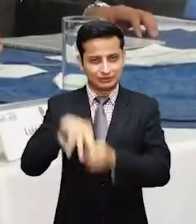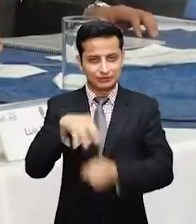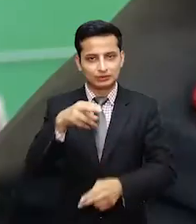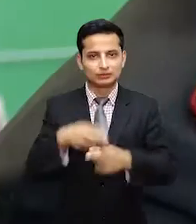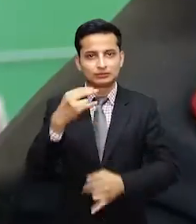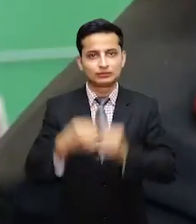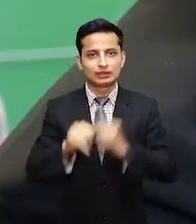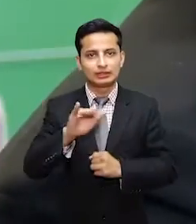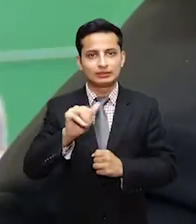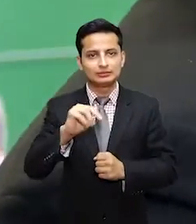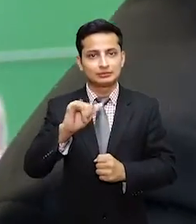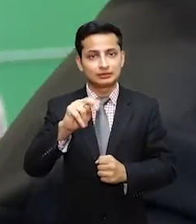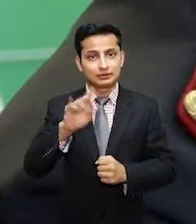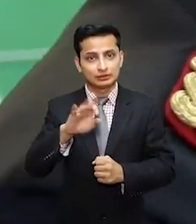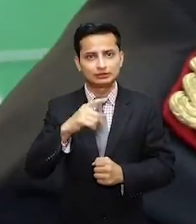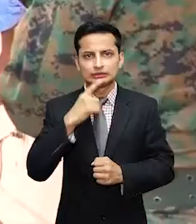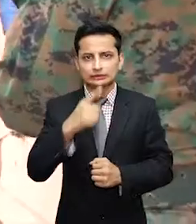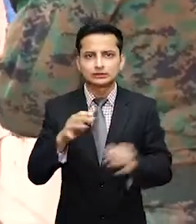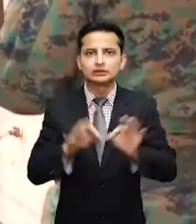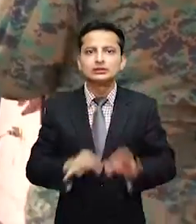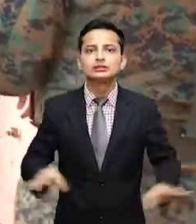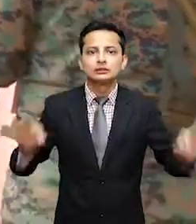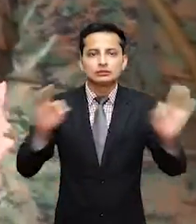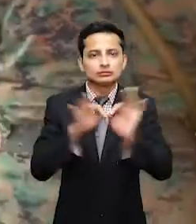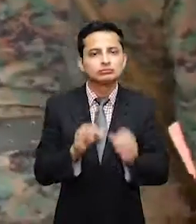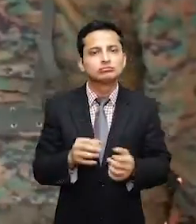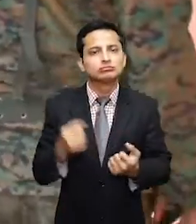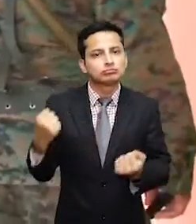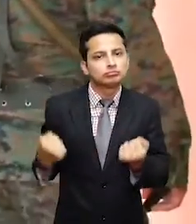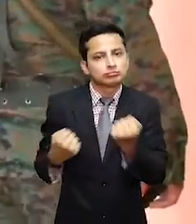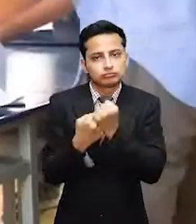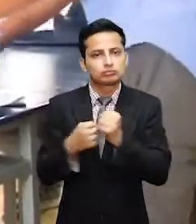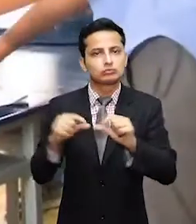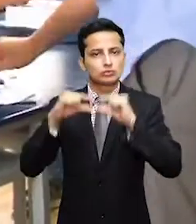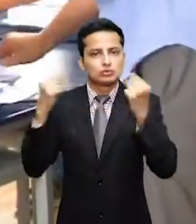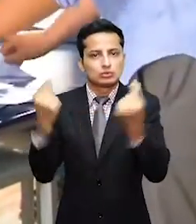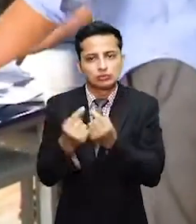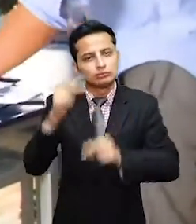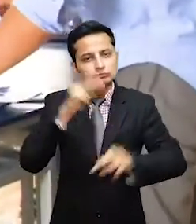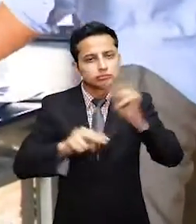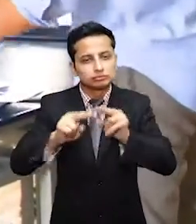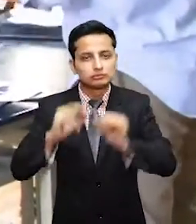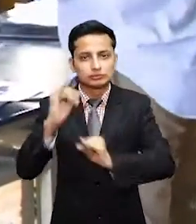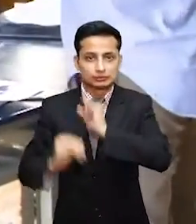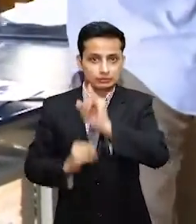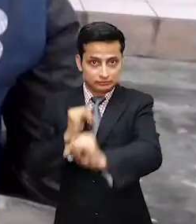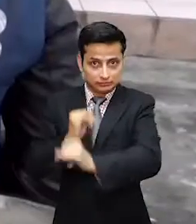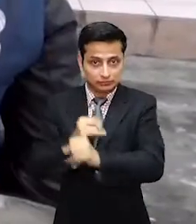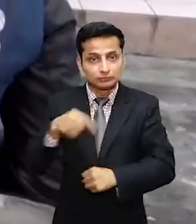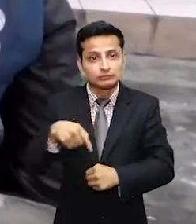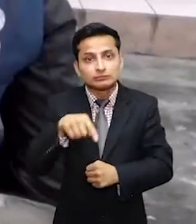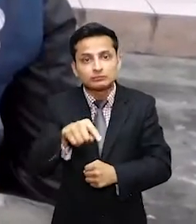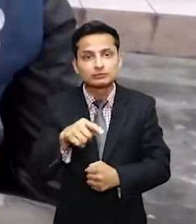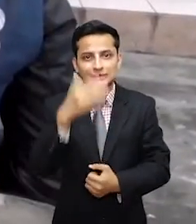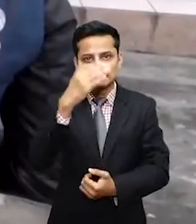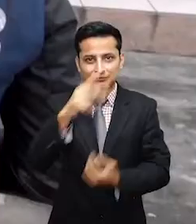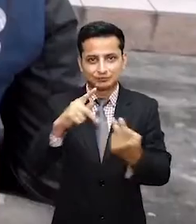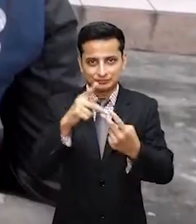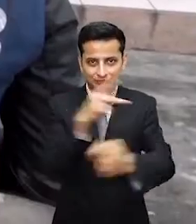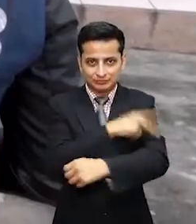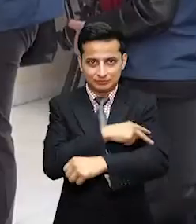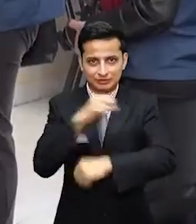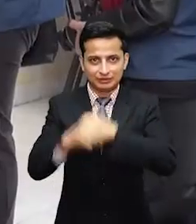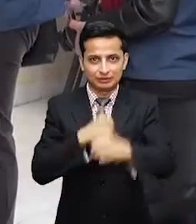Consejo Nacional Electoral hizo hincapié en la importancia del acompañamiento de las misiones de observación internacional para las